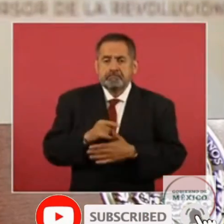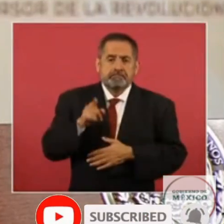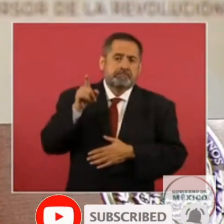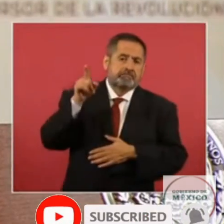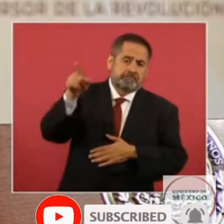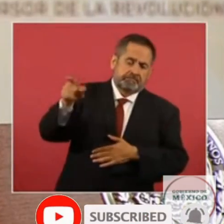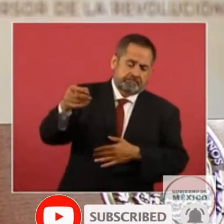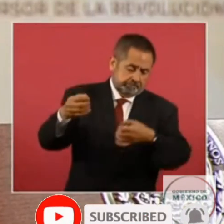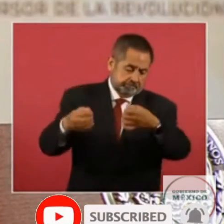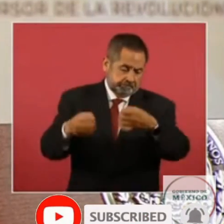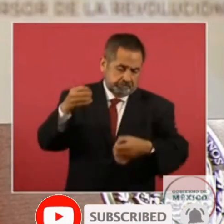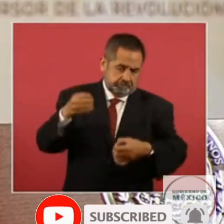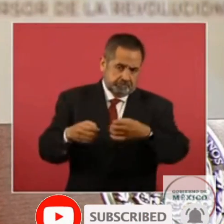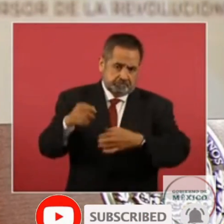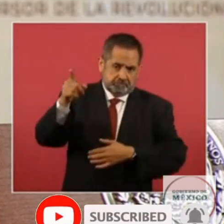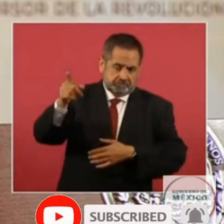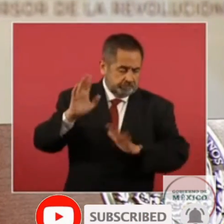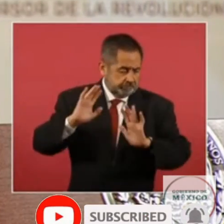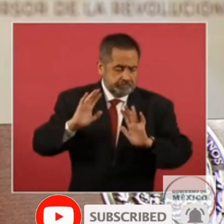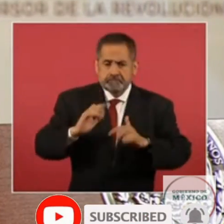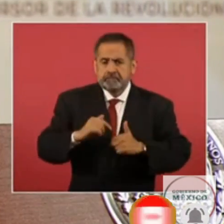riesgo de ser criticados,